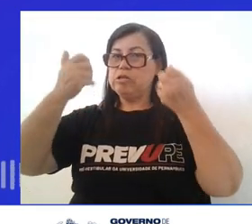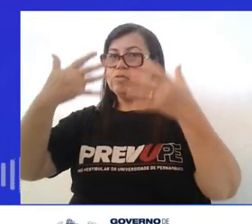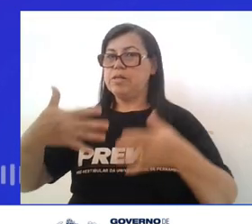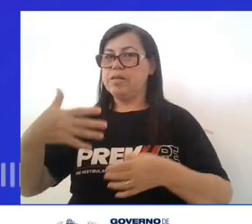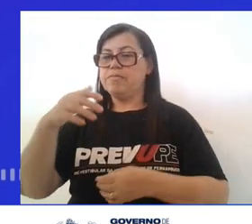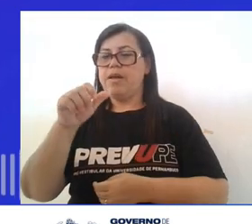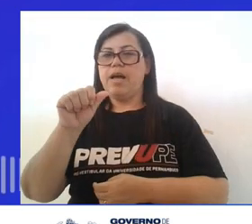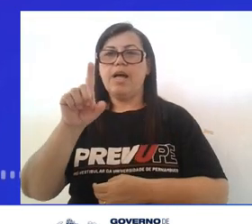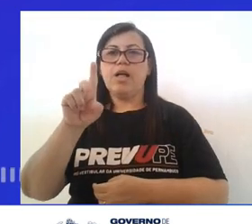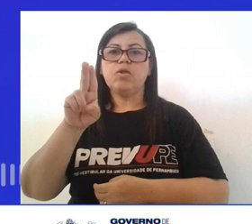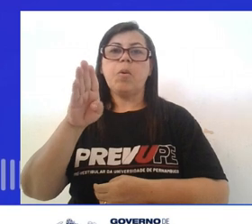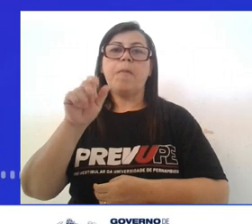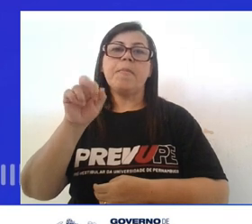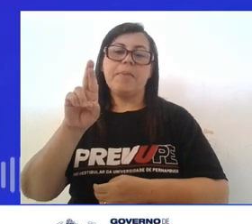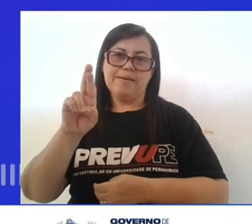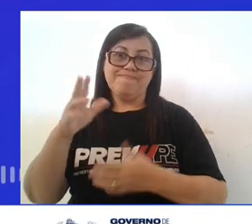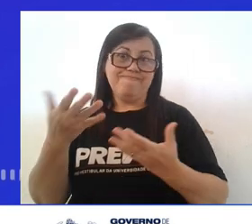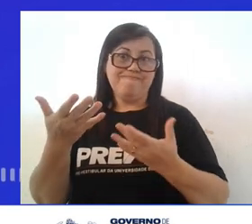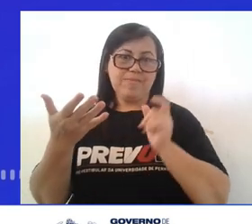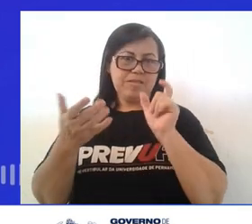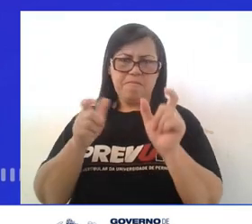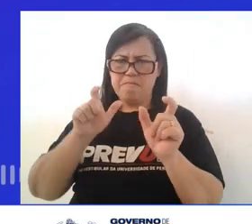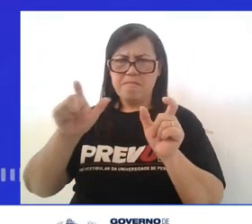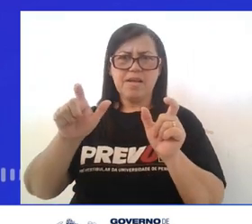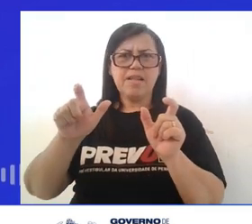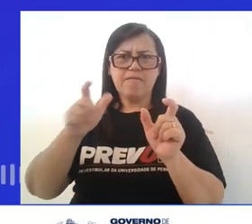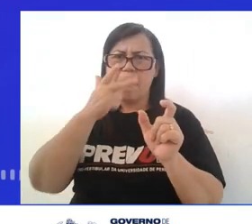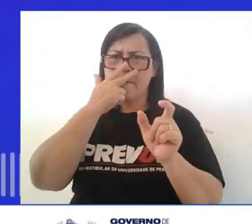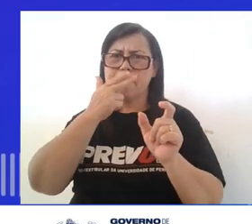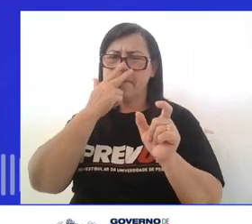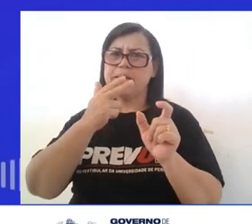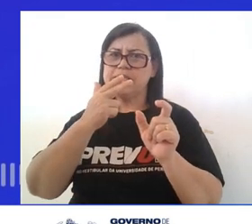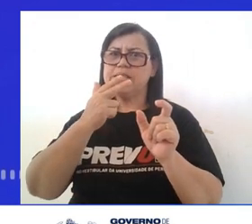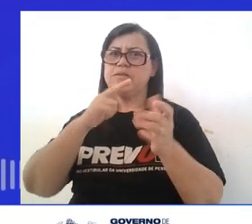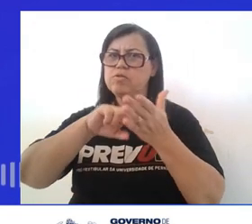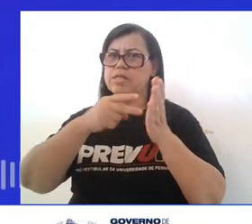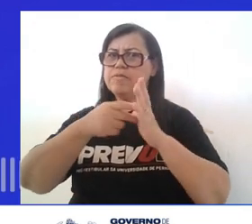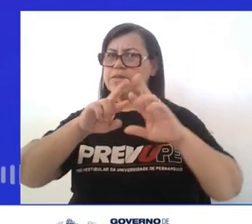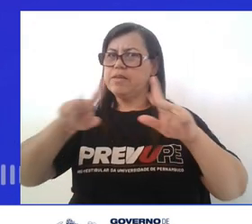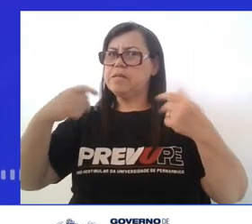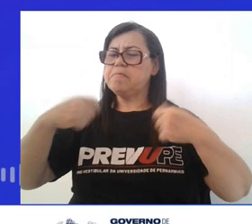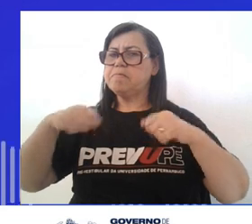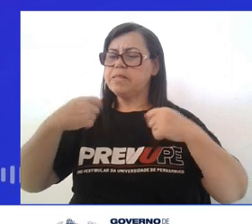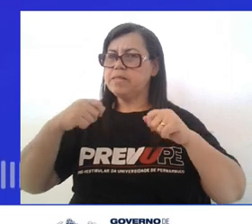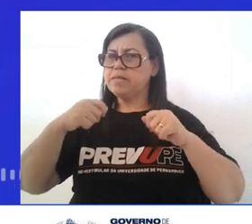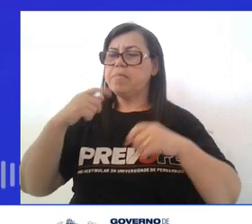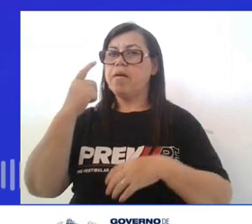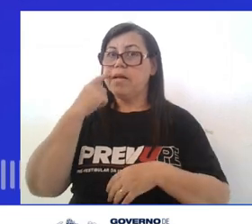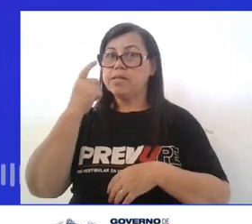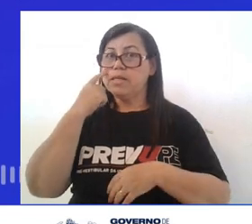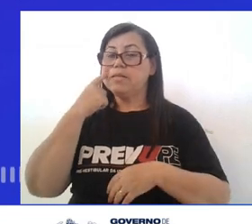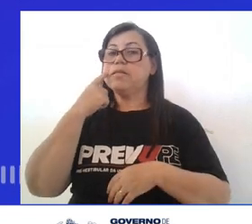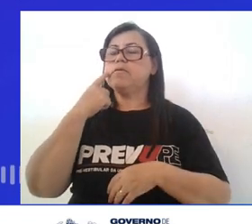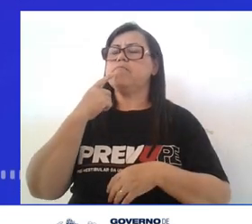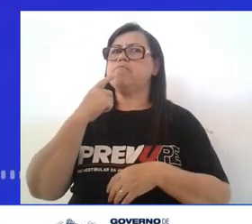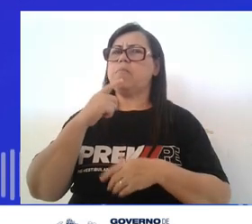Hecho eso, es interesante, si posible, escribir un poco sobre lo que acabáis de leer. Eso os va a ampliar bastante el conocimiento acerca